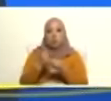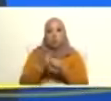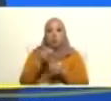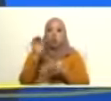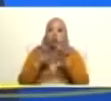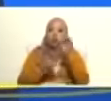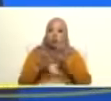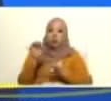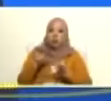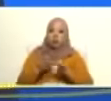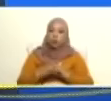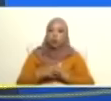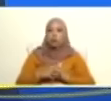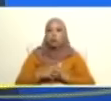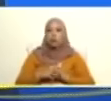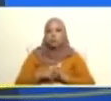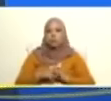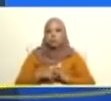inspectoría,